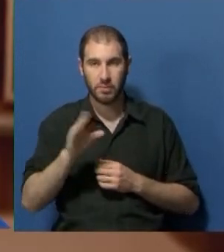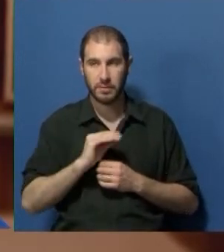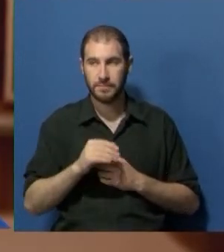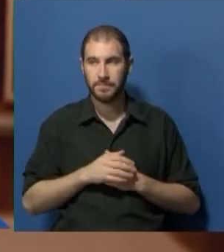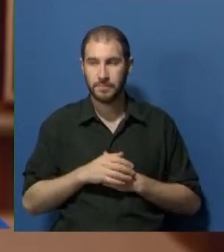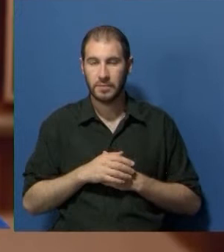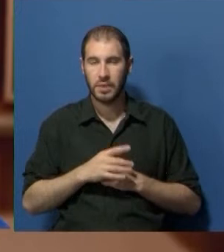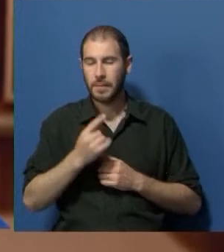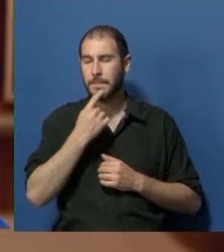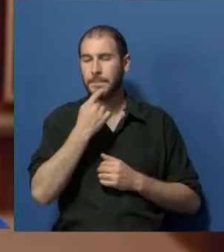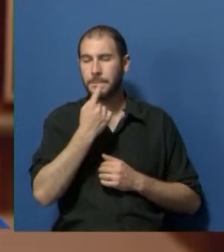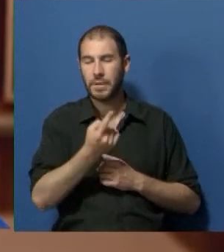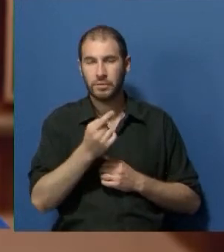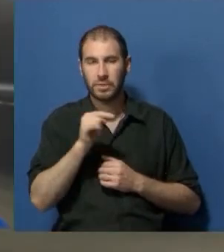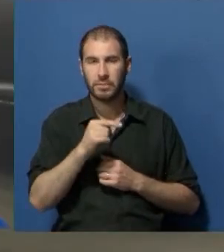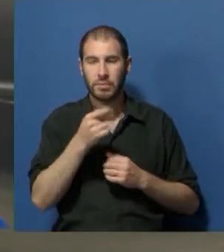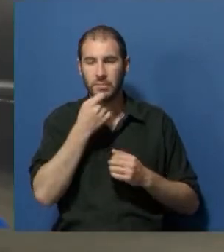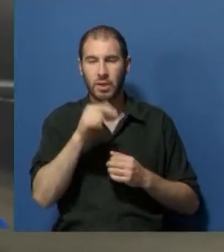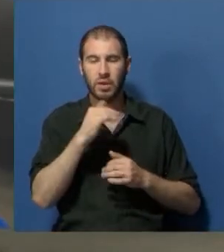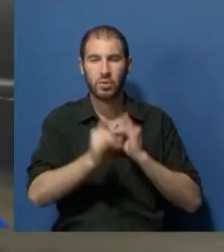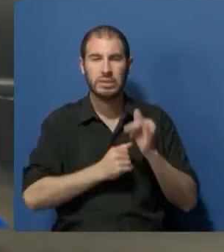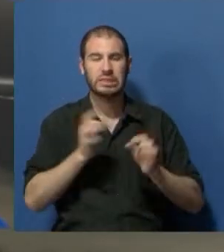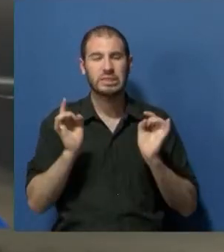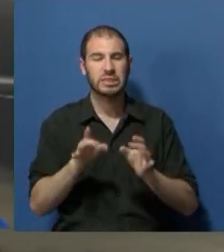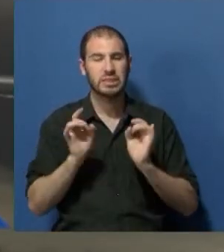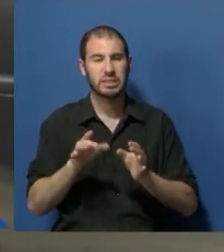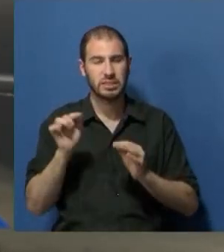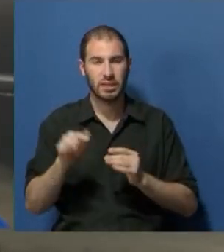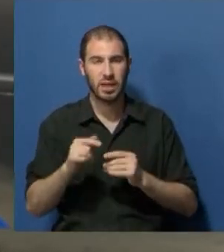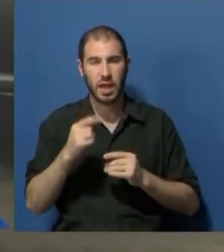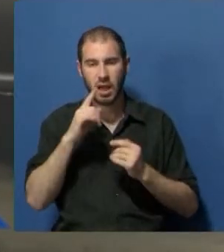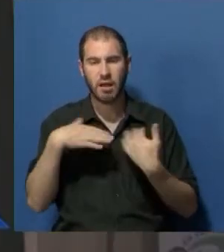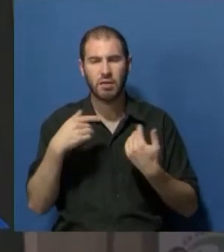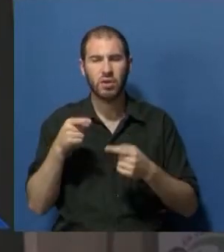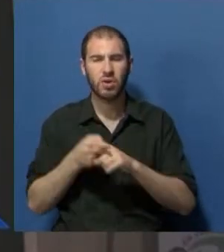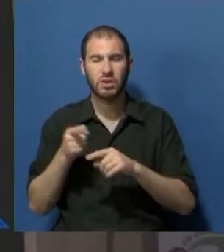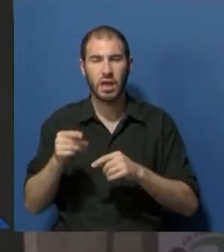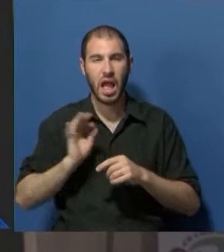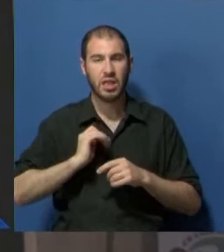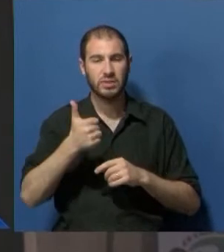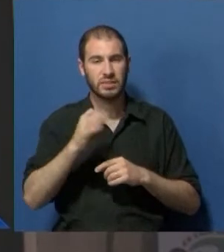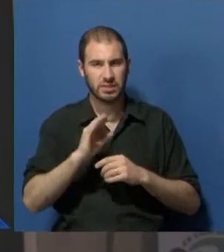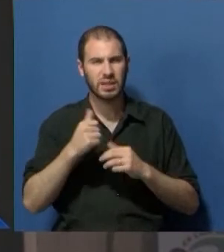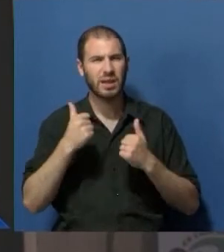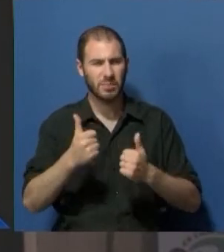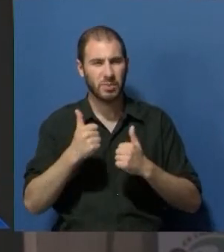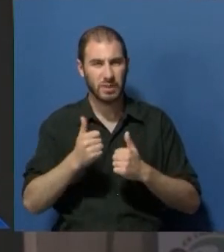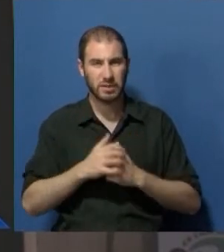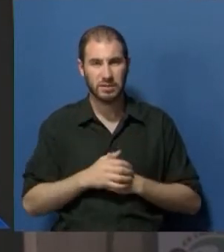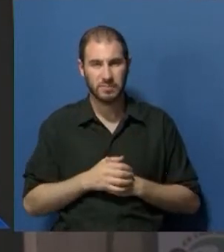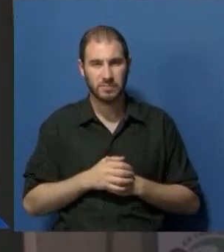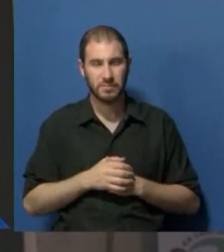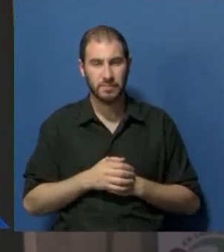Sergio, ¿y qué se puede decir desde la crítica para Fidel? Digamos, los 60 años, ¿estuvieron bien? Digamos,